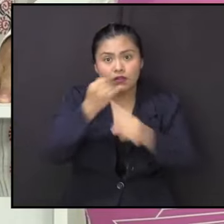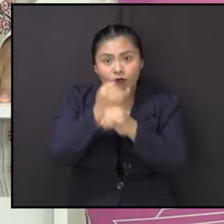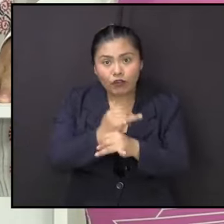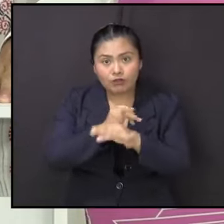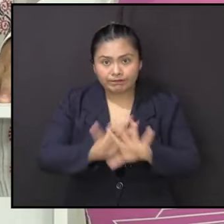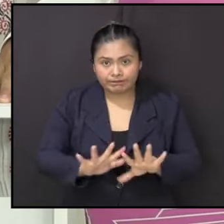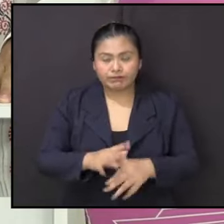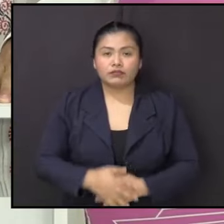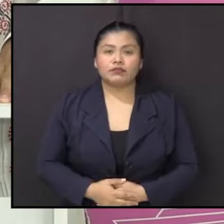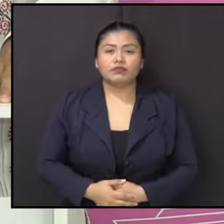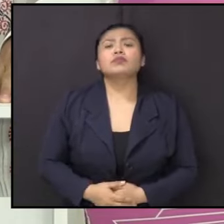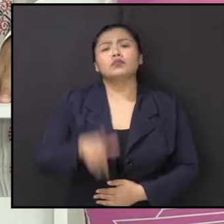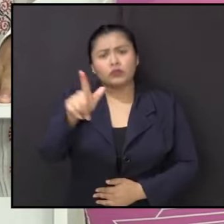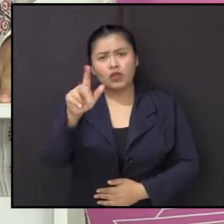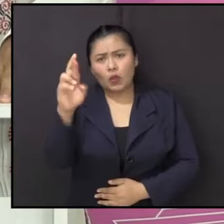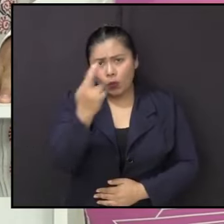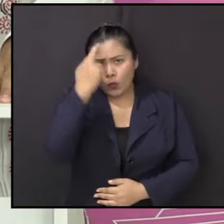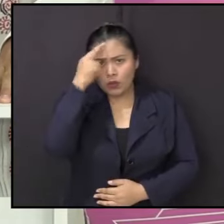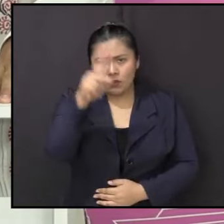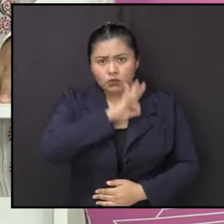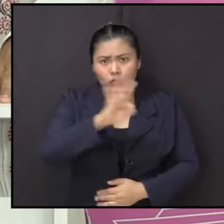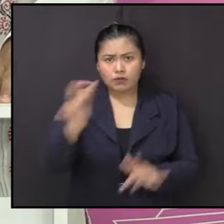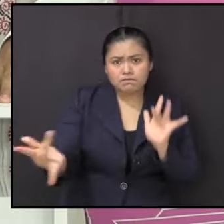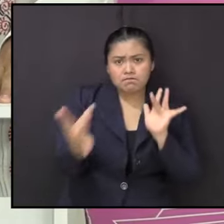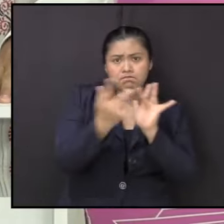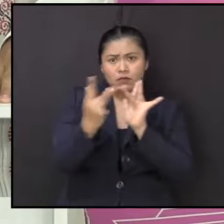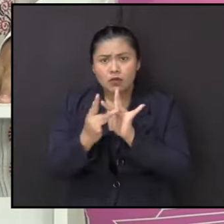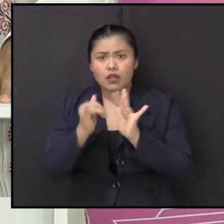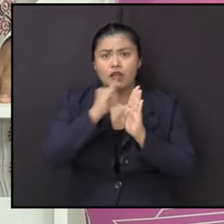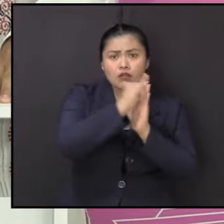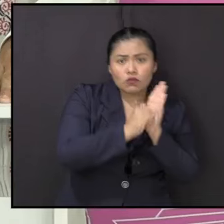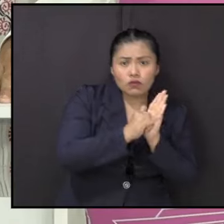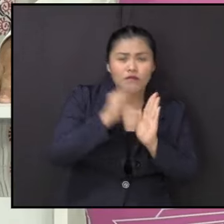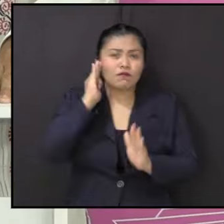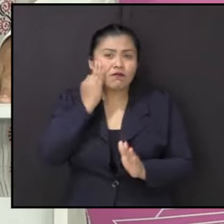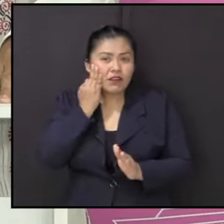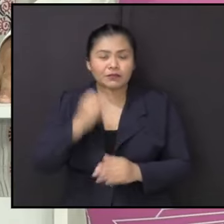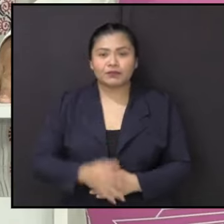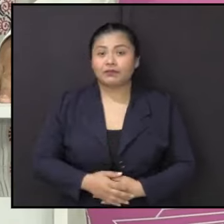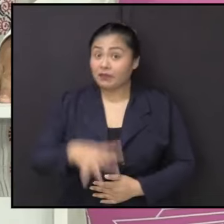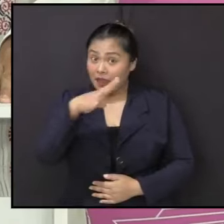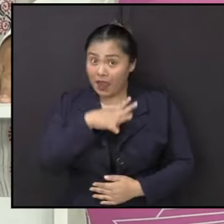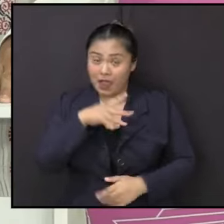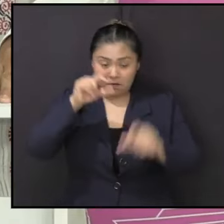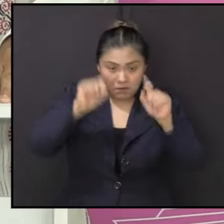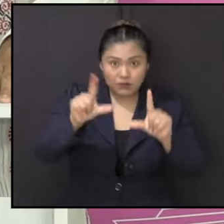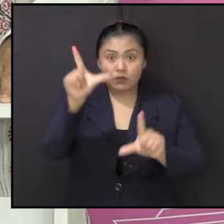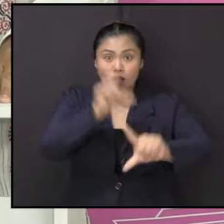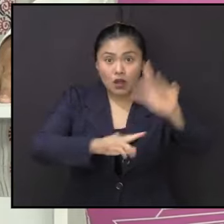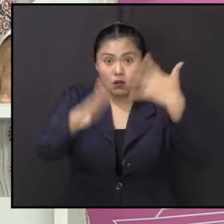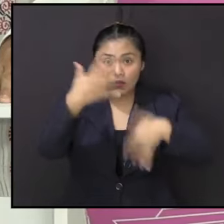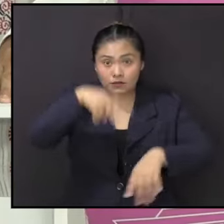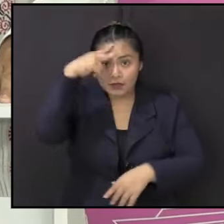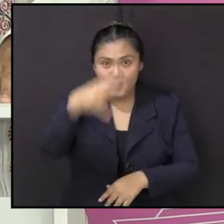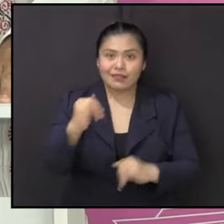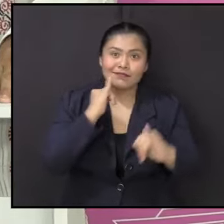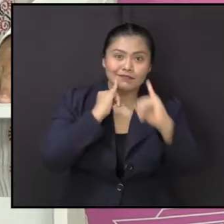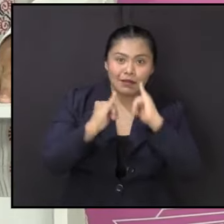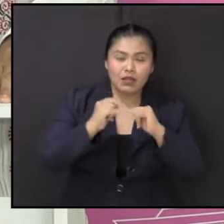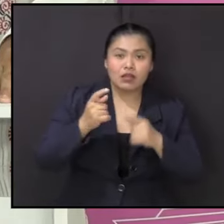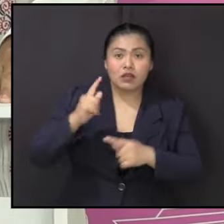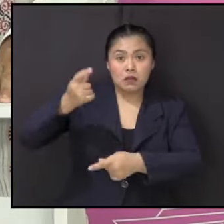través de nuestras plataformas digitales de Facebook y YouTube. También contamos con la interpretación de lengua de señas mexicana a